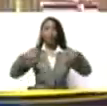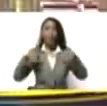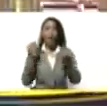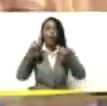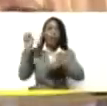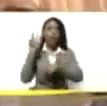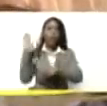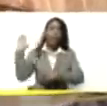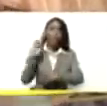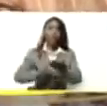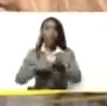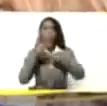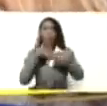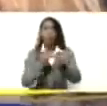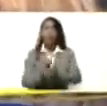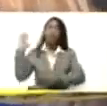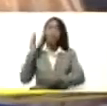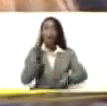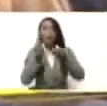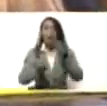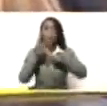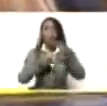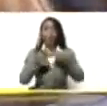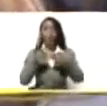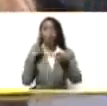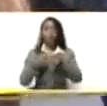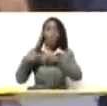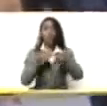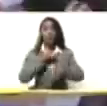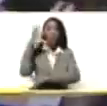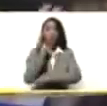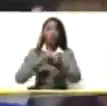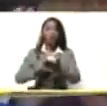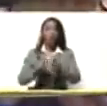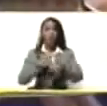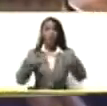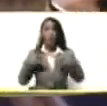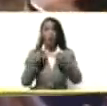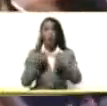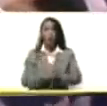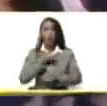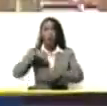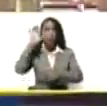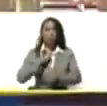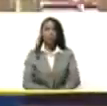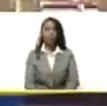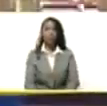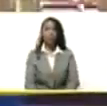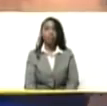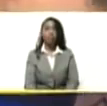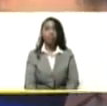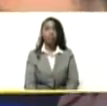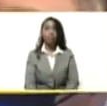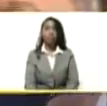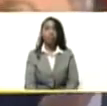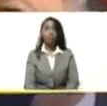por eso yo llamo a cuidarse y llamó a todos y a todas a ponerse la